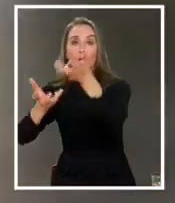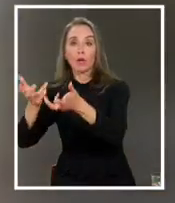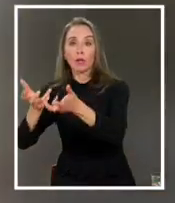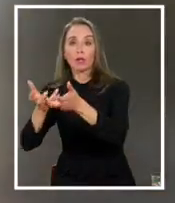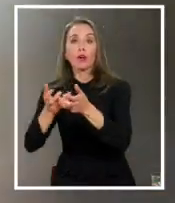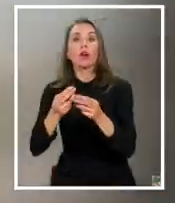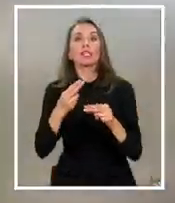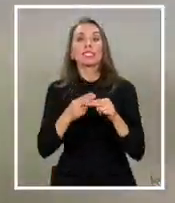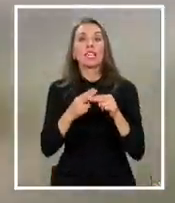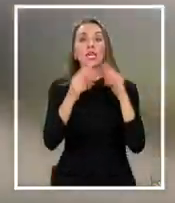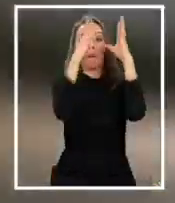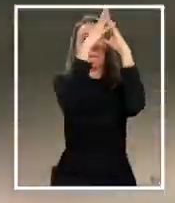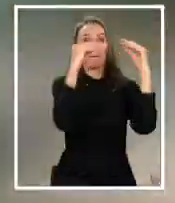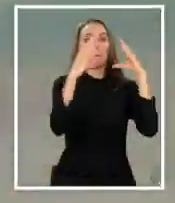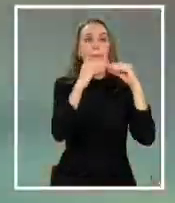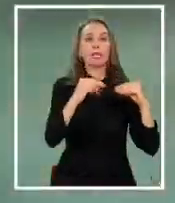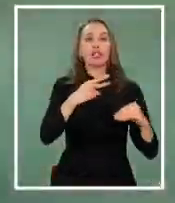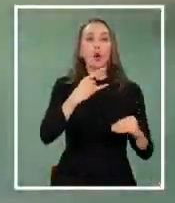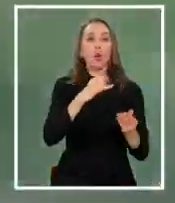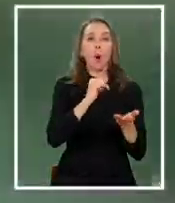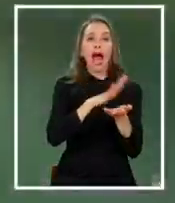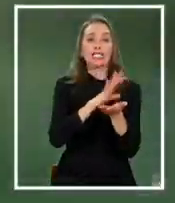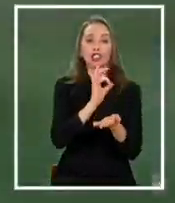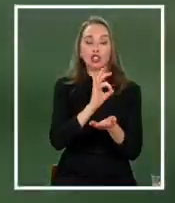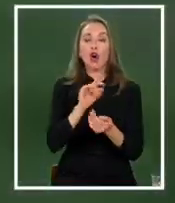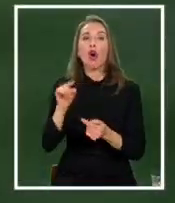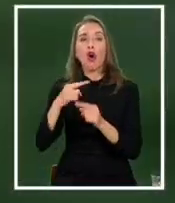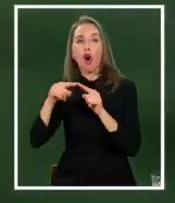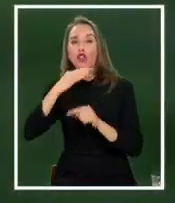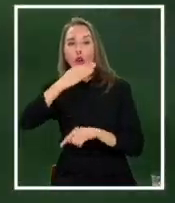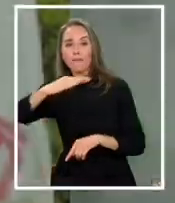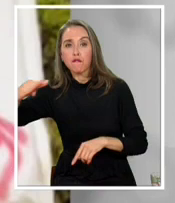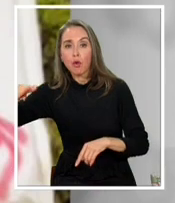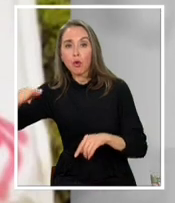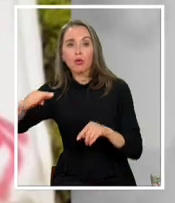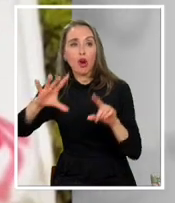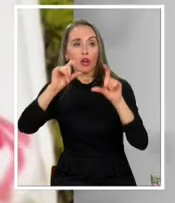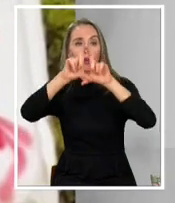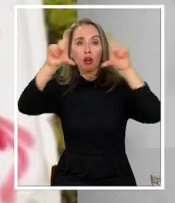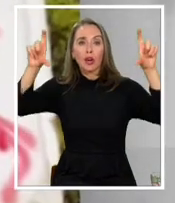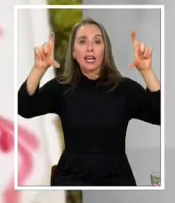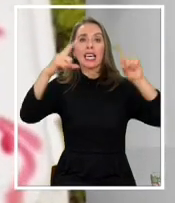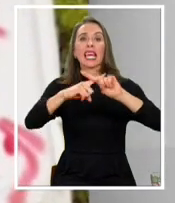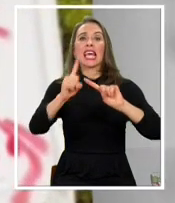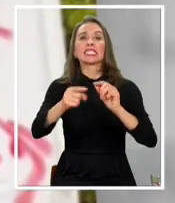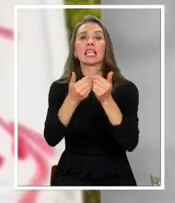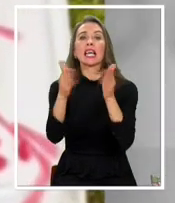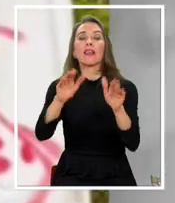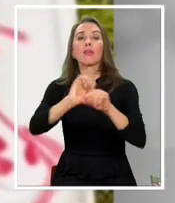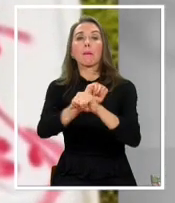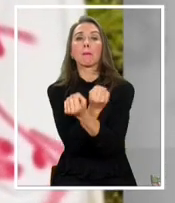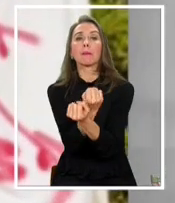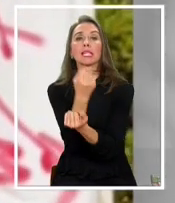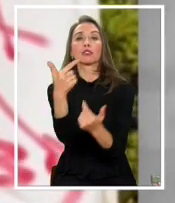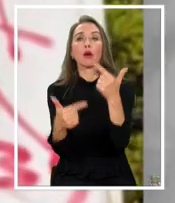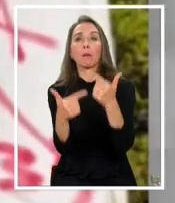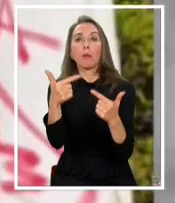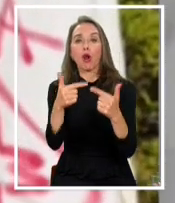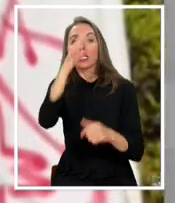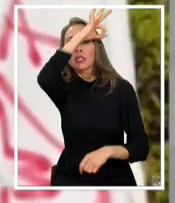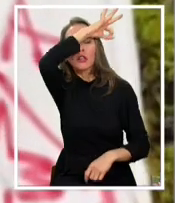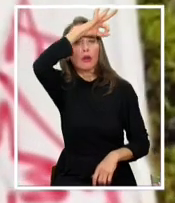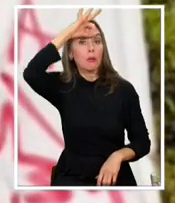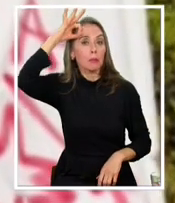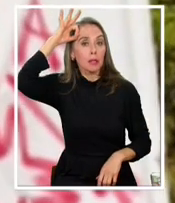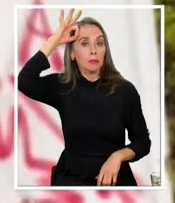sector Pino Guacho y Fundo Chacay, donde también se encontró un lienzo exigiendo la libertad de los denominados presos políticos